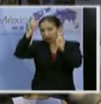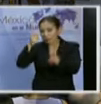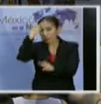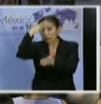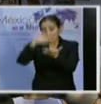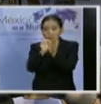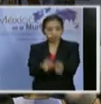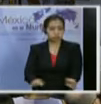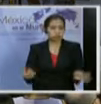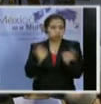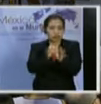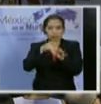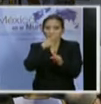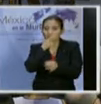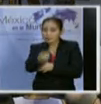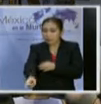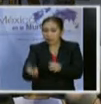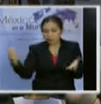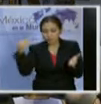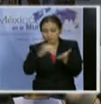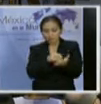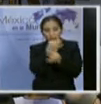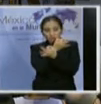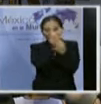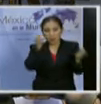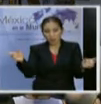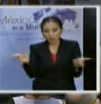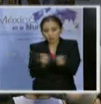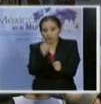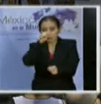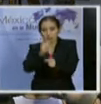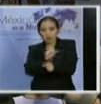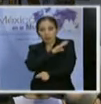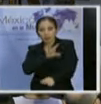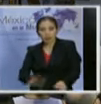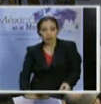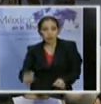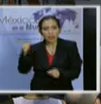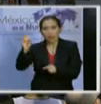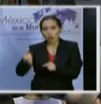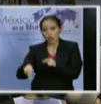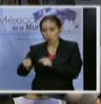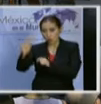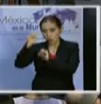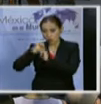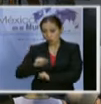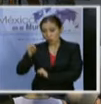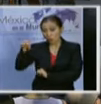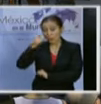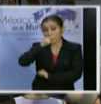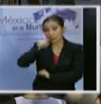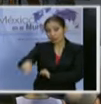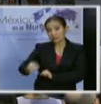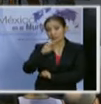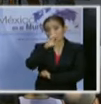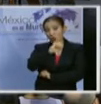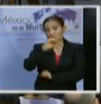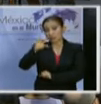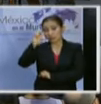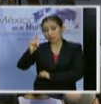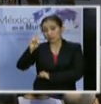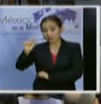consideramos importante la afirmación contenida en el informe de síntesis del secretario general de Naciones Unidas, donde sostiene que los ODS